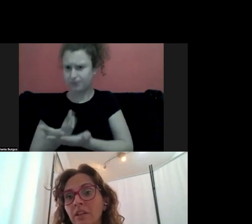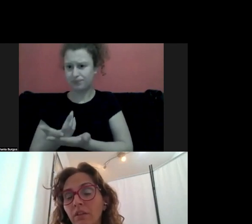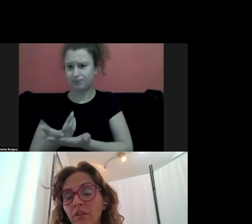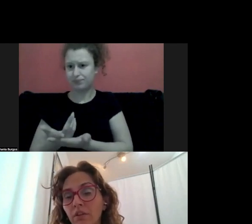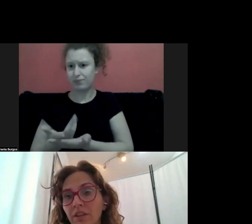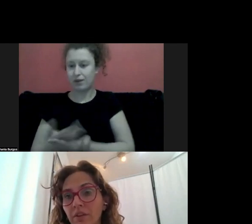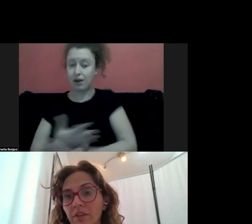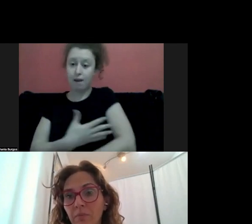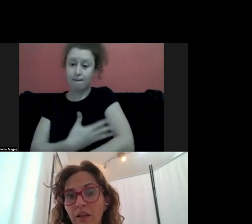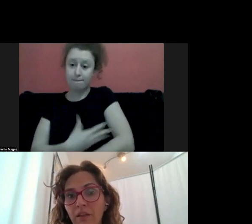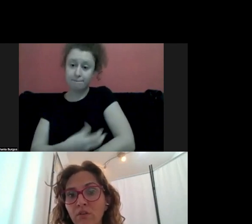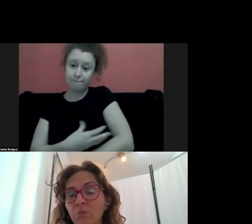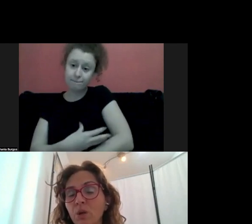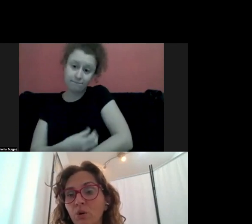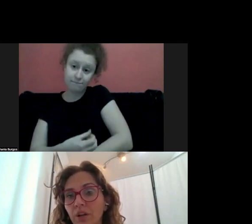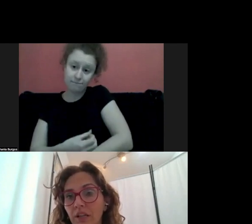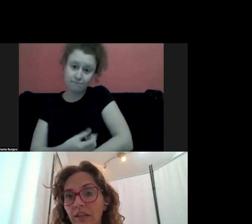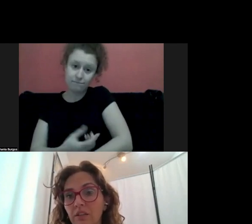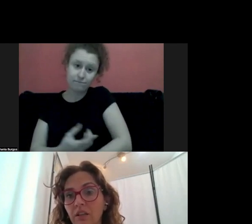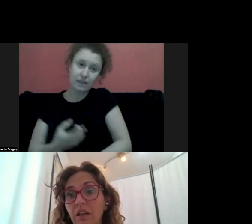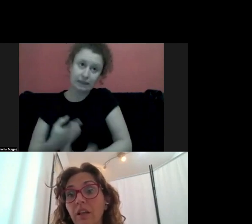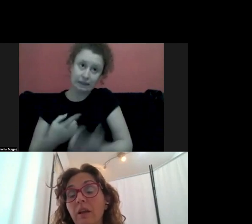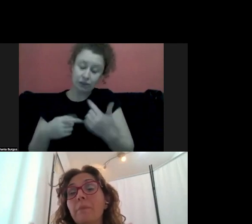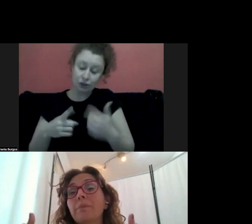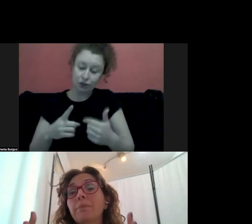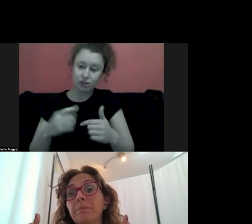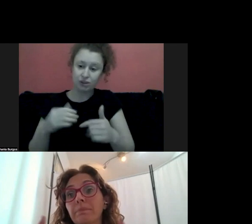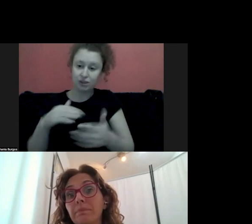se den situaciones de discriminación muy concretas.